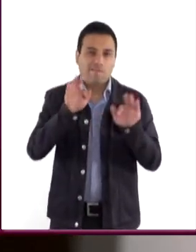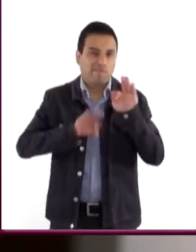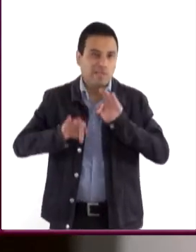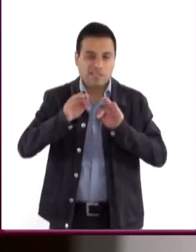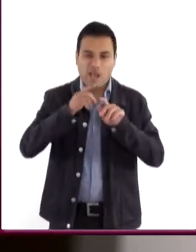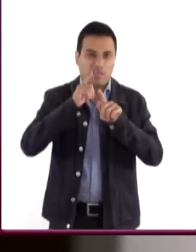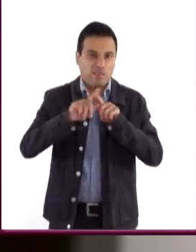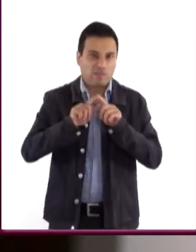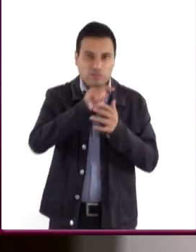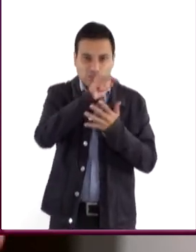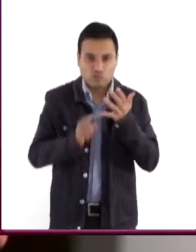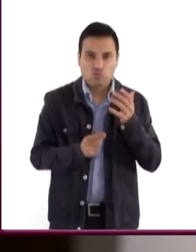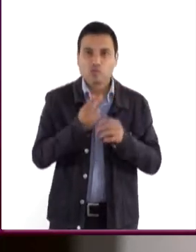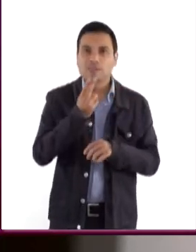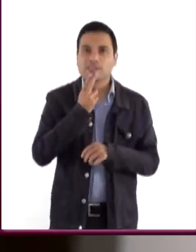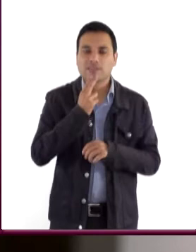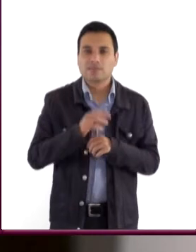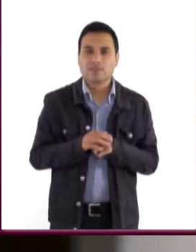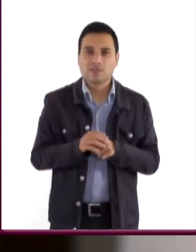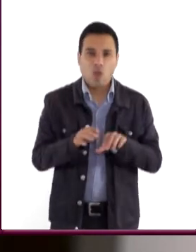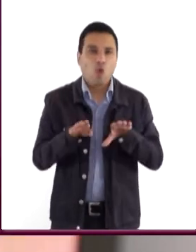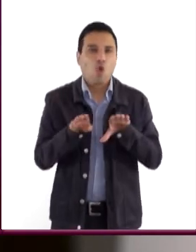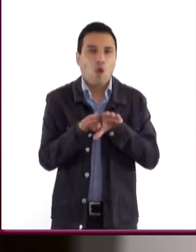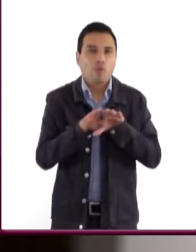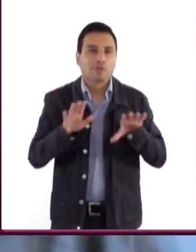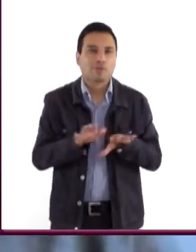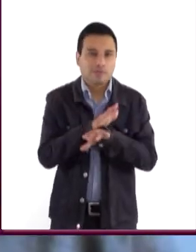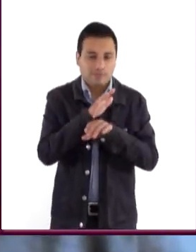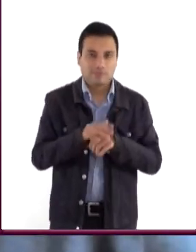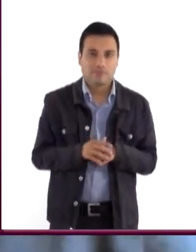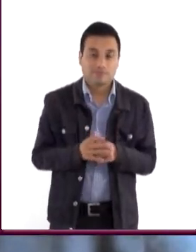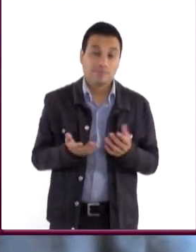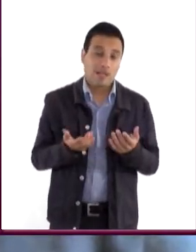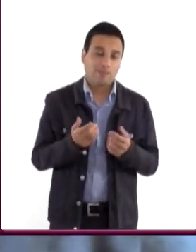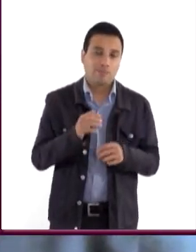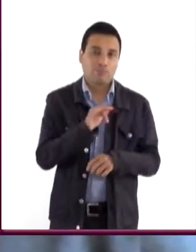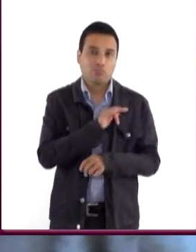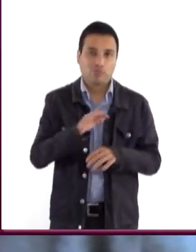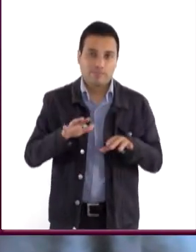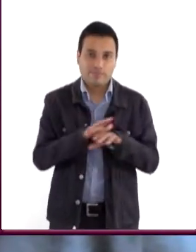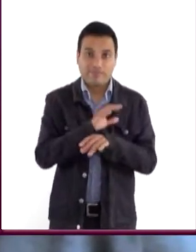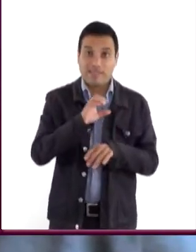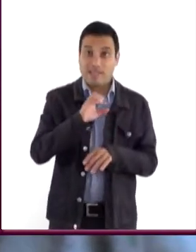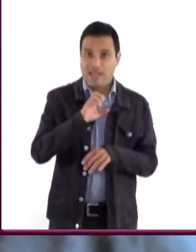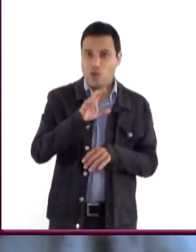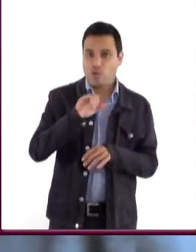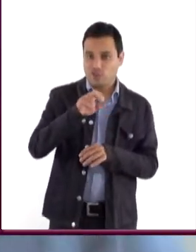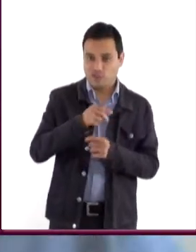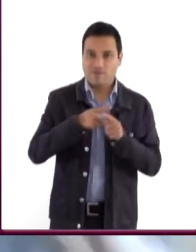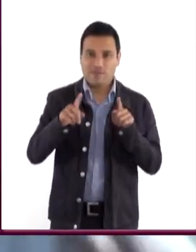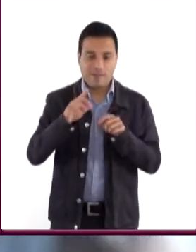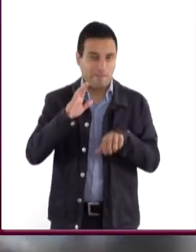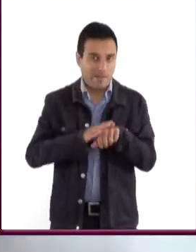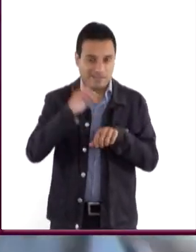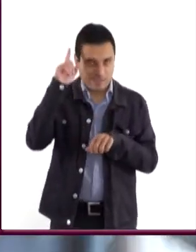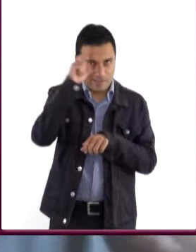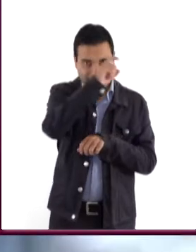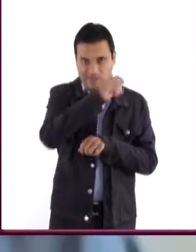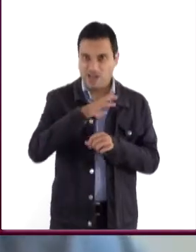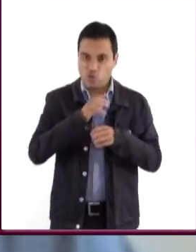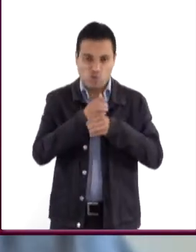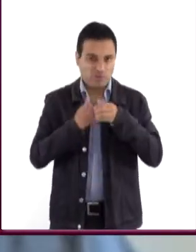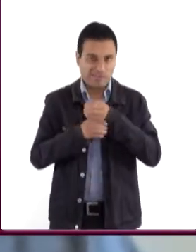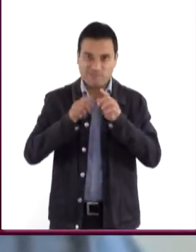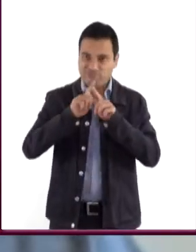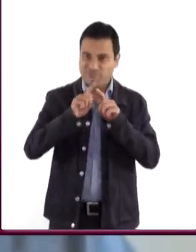dentro de este fenómeno, ¿en qué se transformaría esta ecuación? Pues se transforma en una ecuación diferencial más complicada, ¿no? Hay muchas cosas adicionales que uno